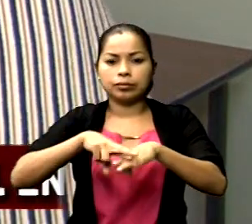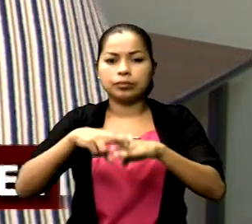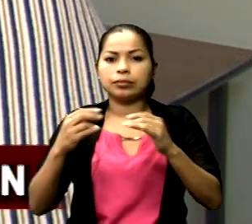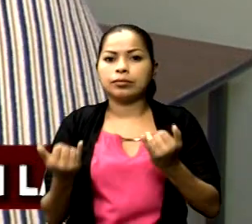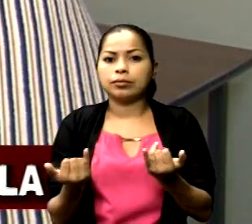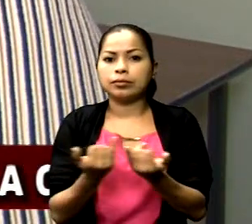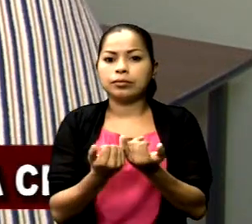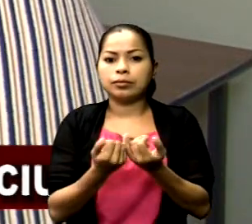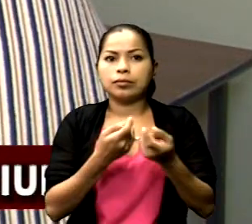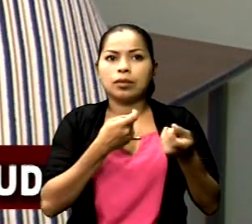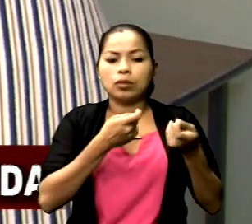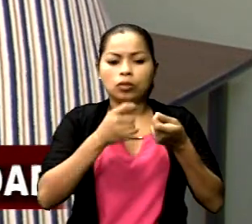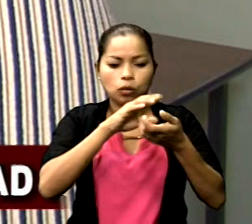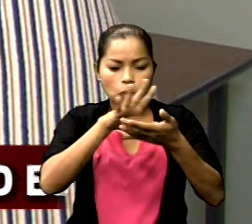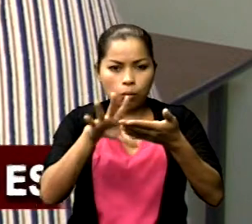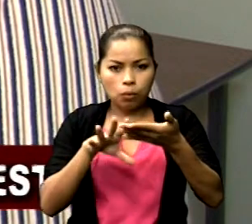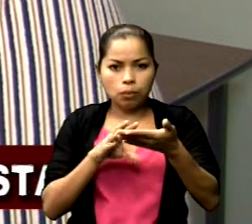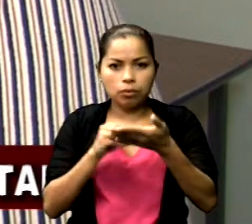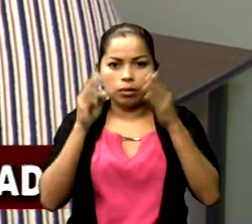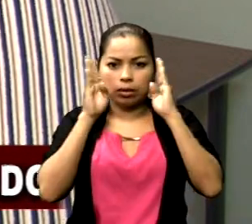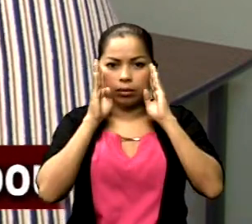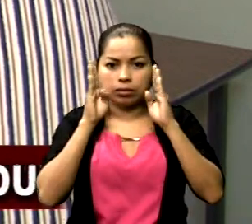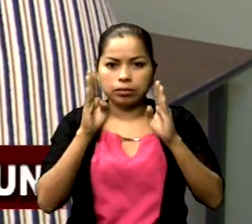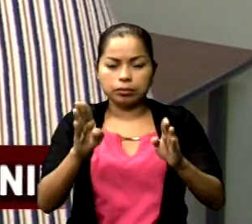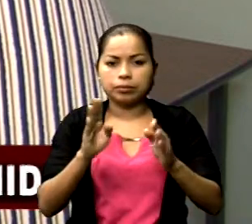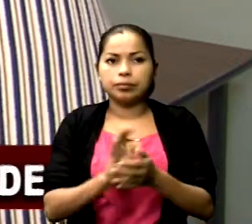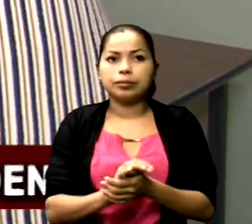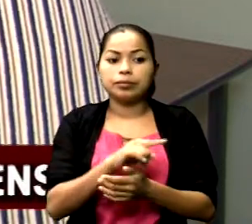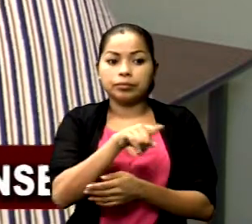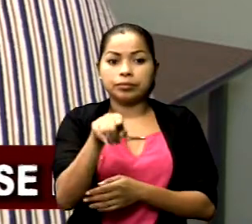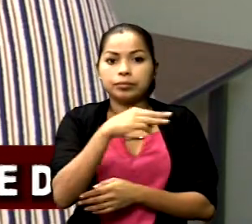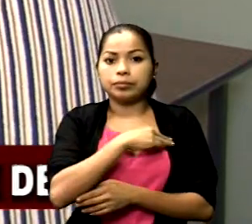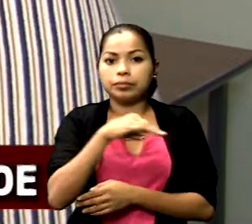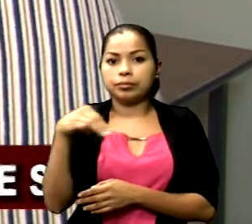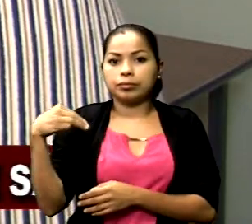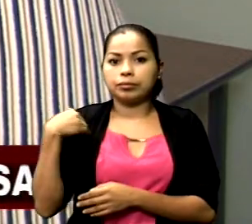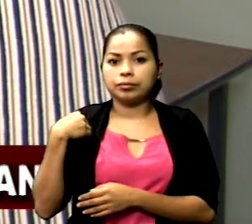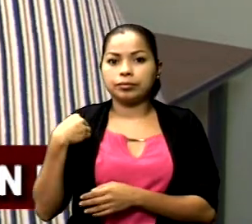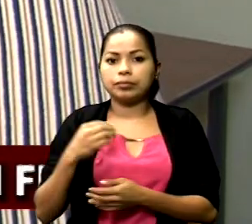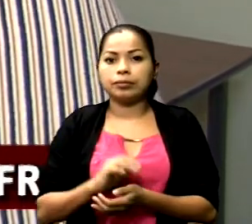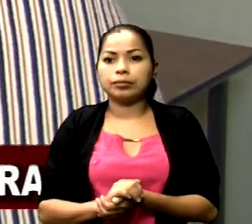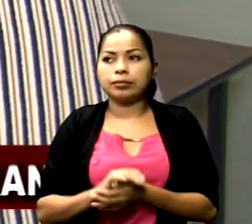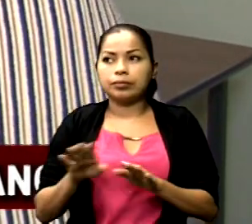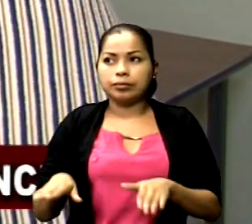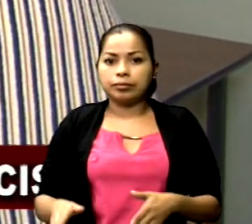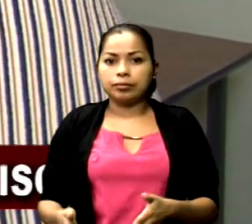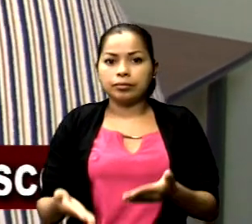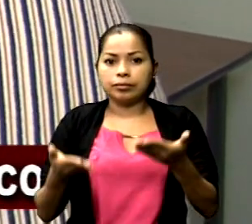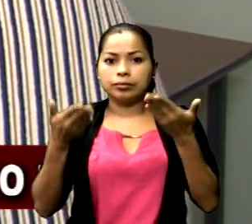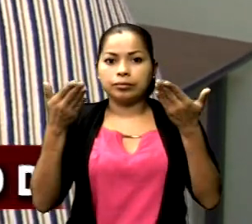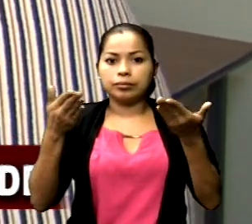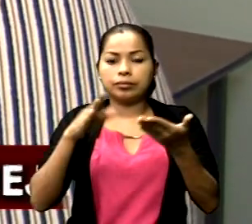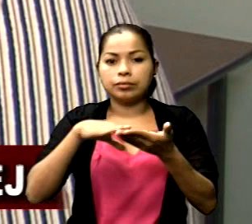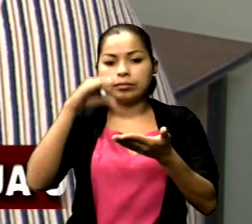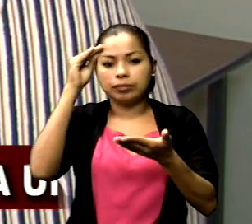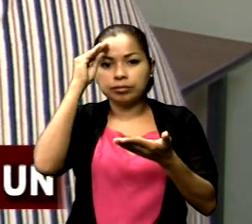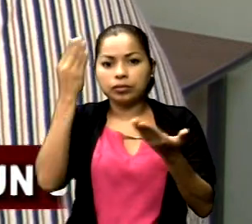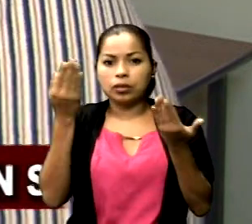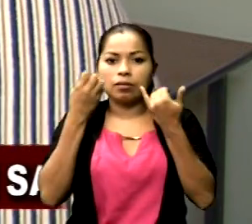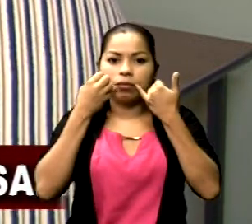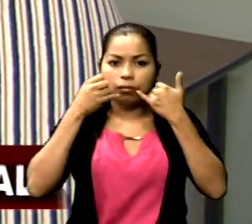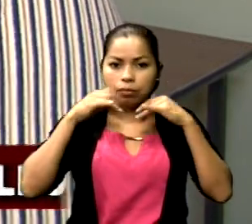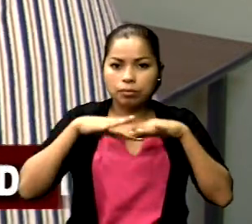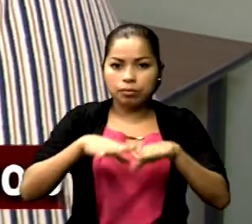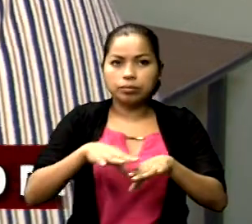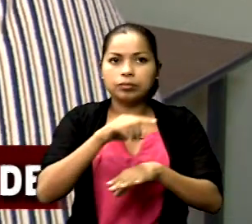como la delimitación. Entonces, esto permitió que los miembros de la comisión se motivaran también a conocer el sistema de información,